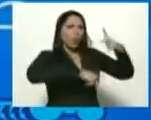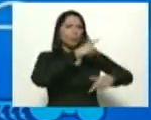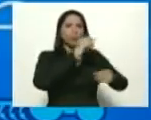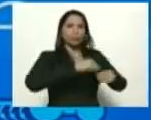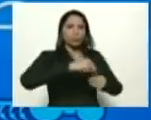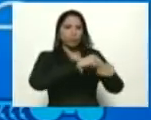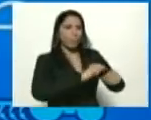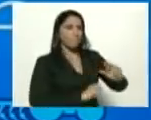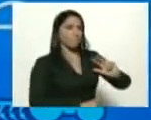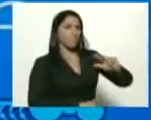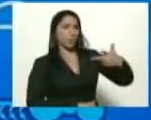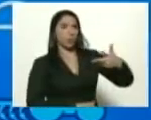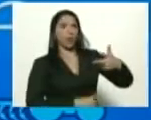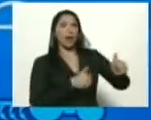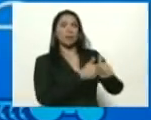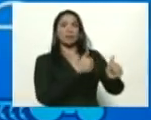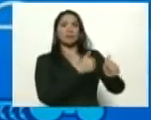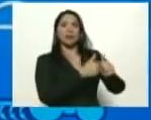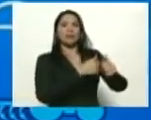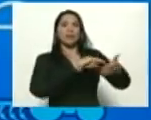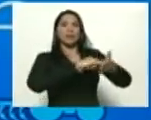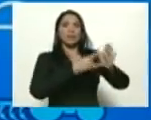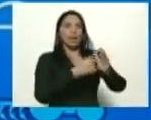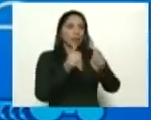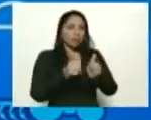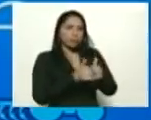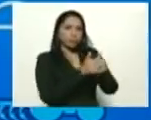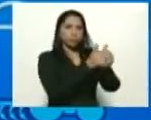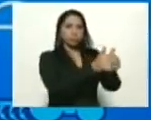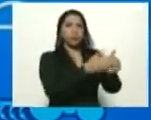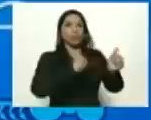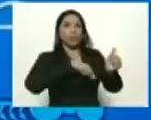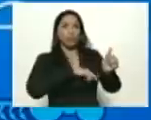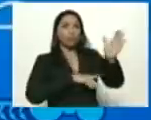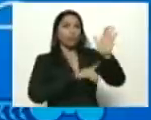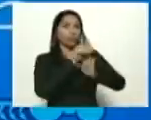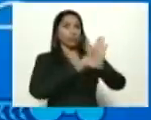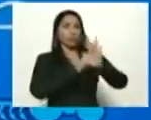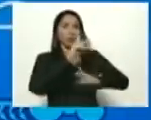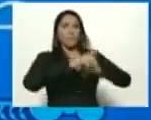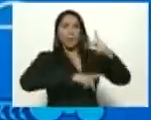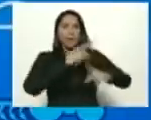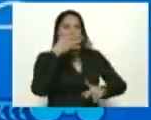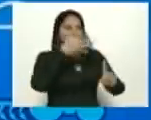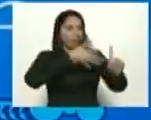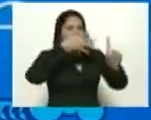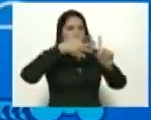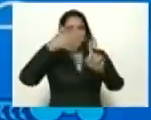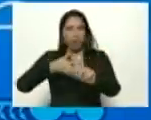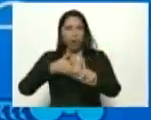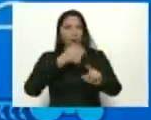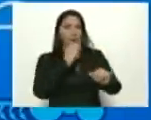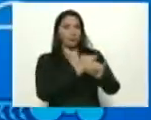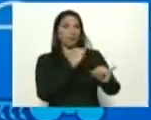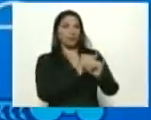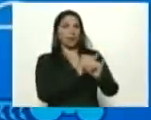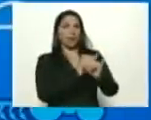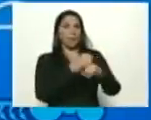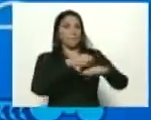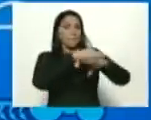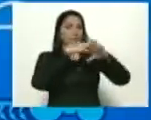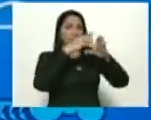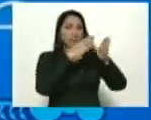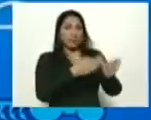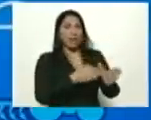en tercer lugar, la asistencia técnica y el acompañamiento. Ya hemos desarrollado un plan de capacitación virtual a través del Ministerio de